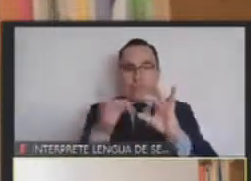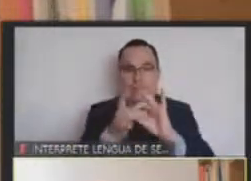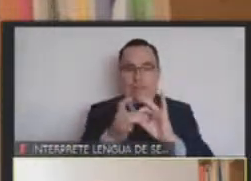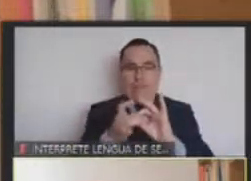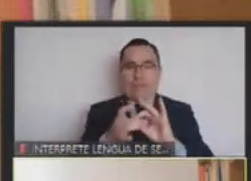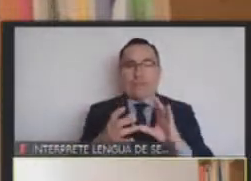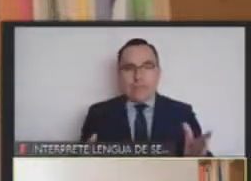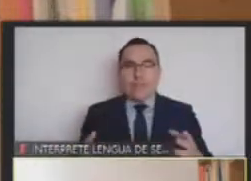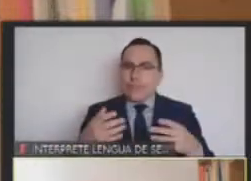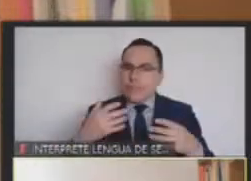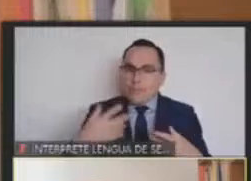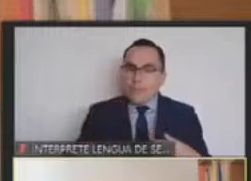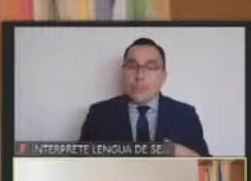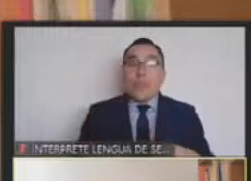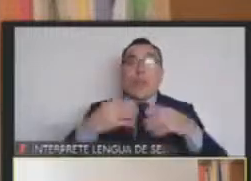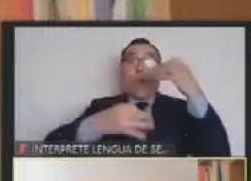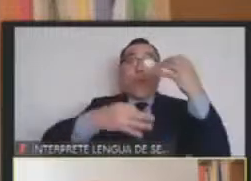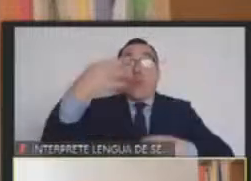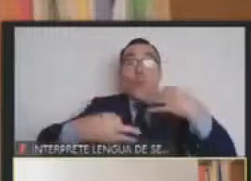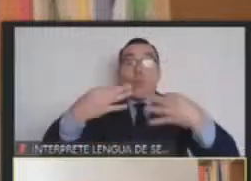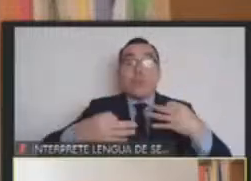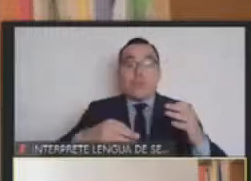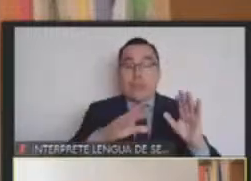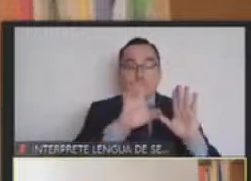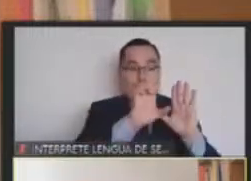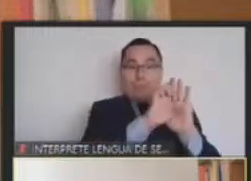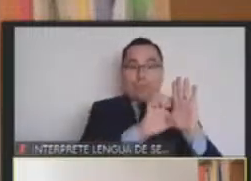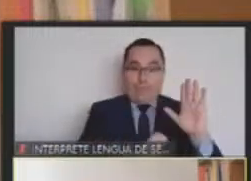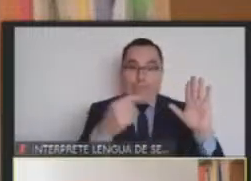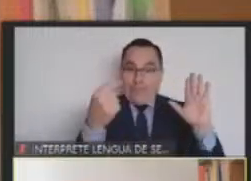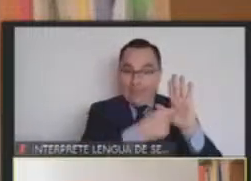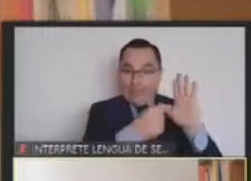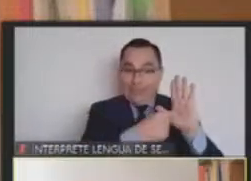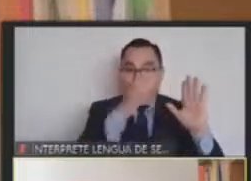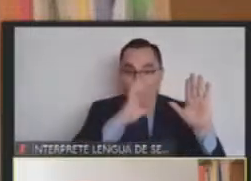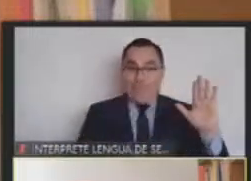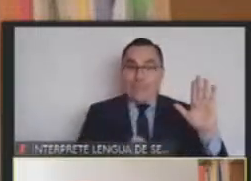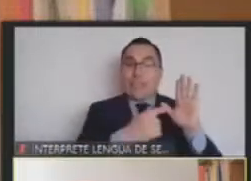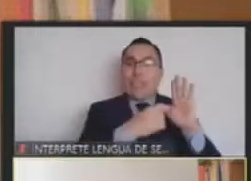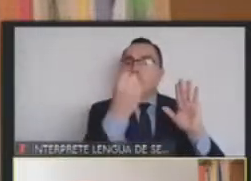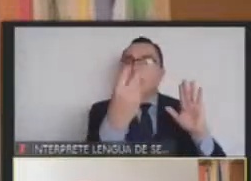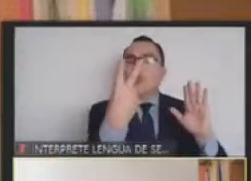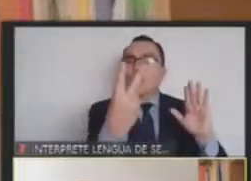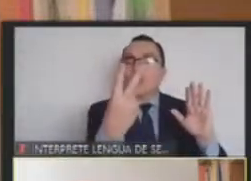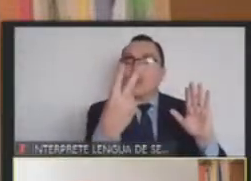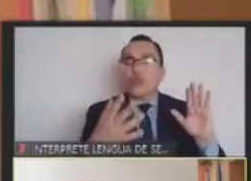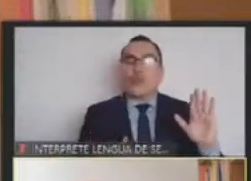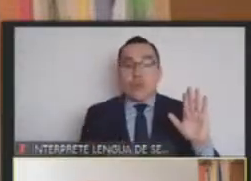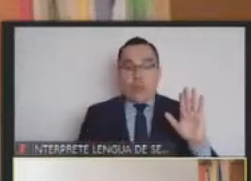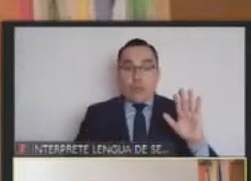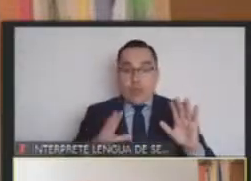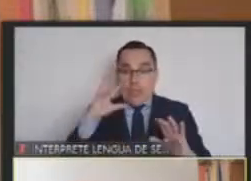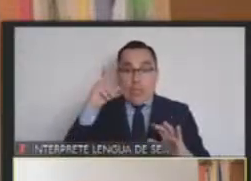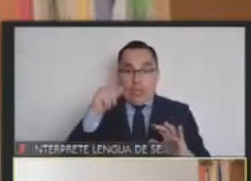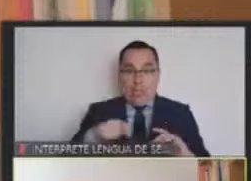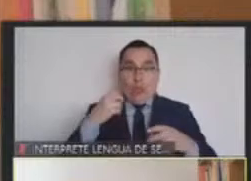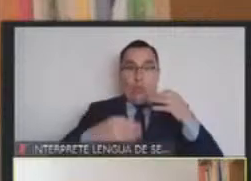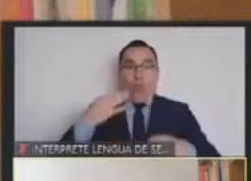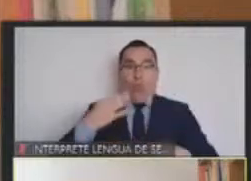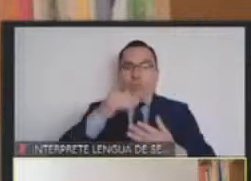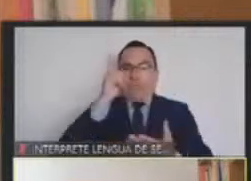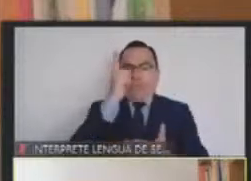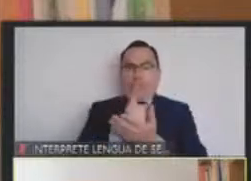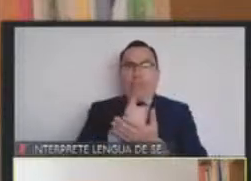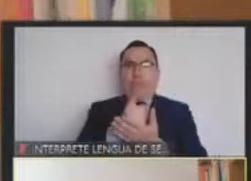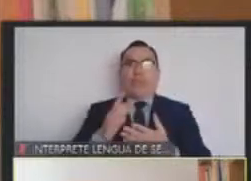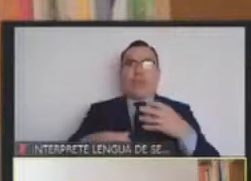Entonces, en el ámbito judicial, la ética requiere definir dos cuestiones. Cuando el juez ejerce sus funciones jurisdiccionales desempeñando la tarea